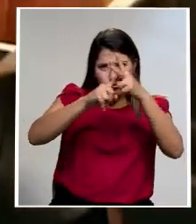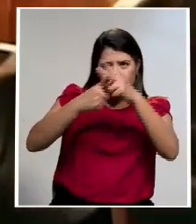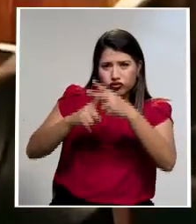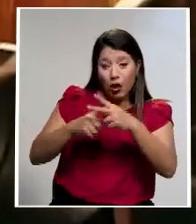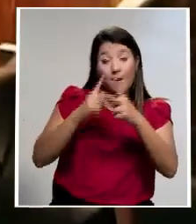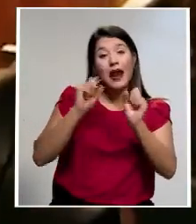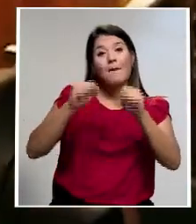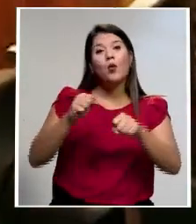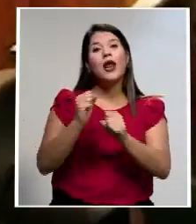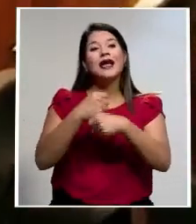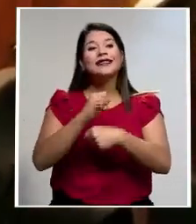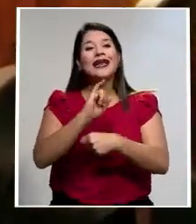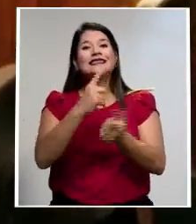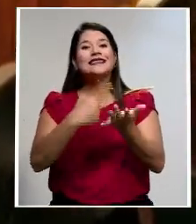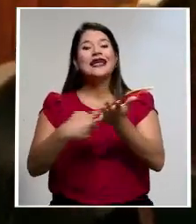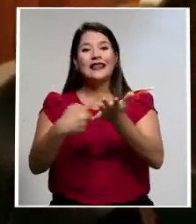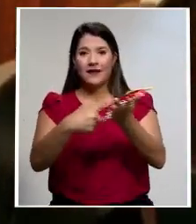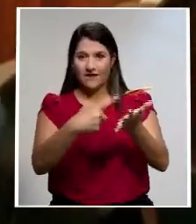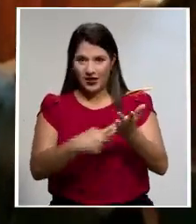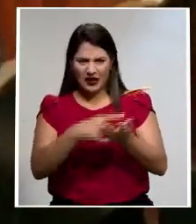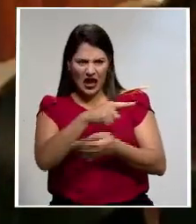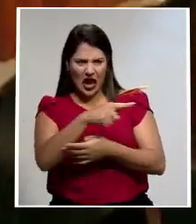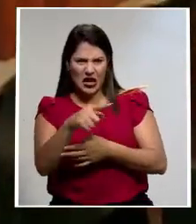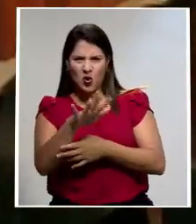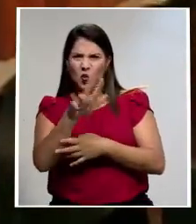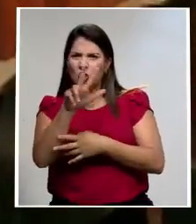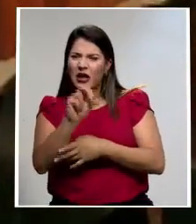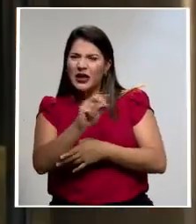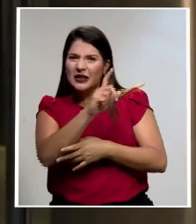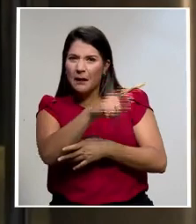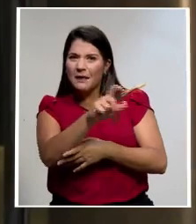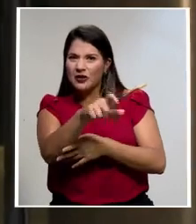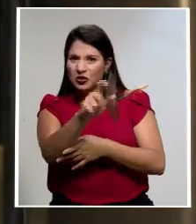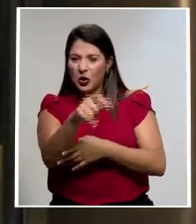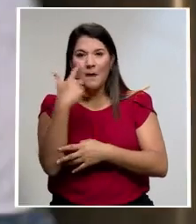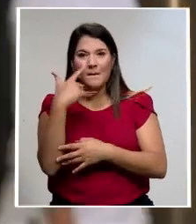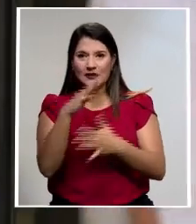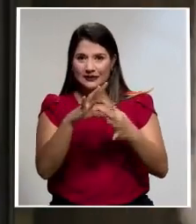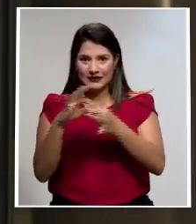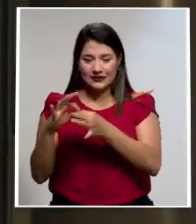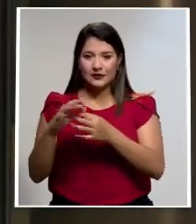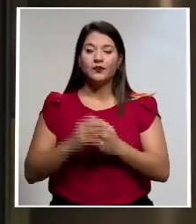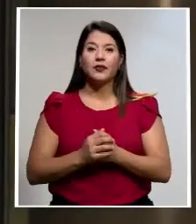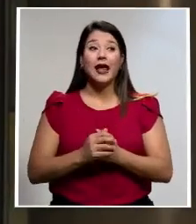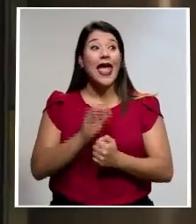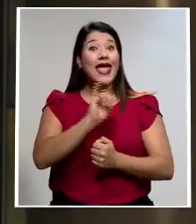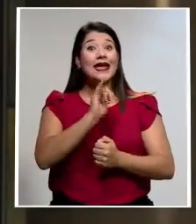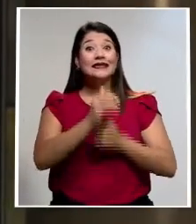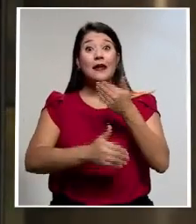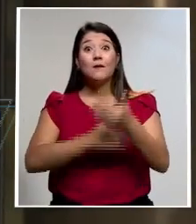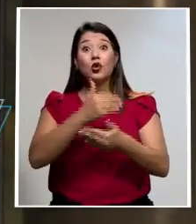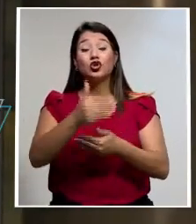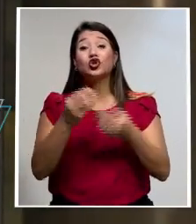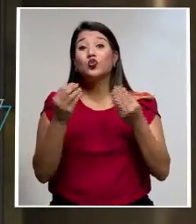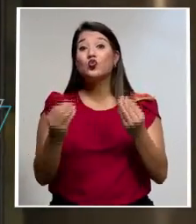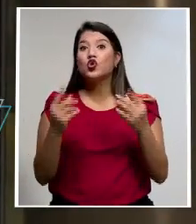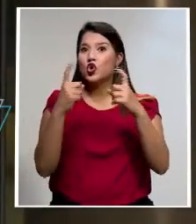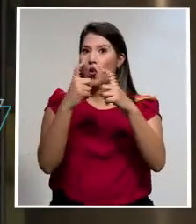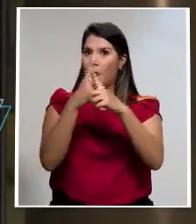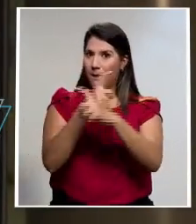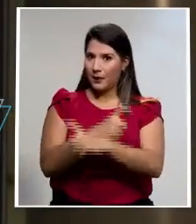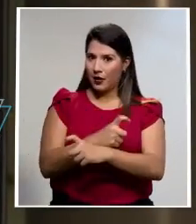cabo este debate donde se enjuiciaban a más de 30 personas. La complejidad es de alta valía porque